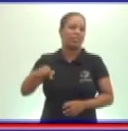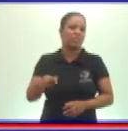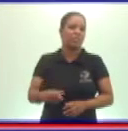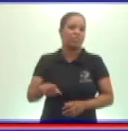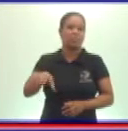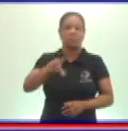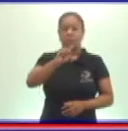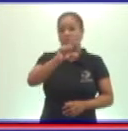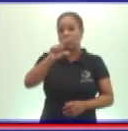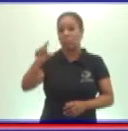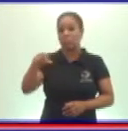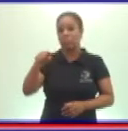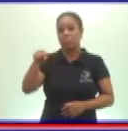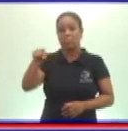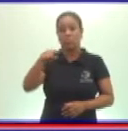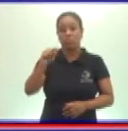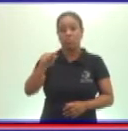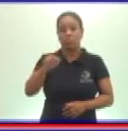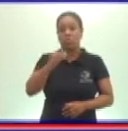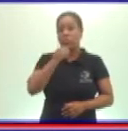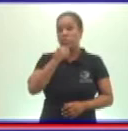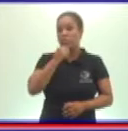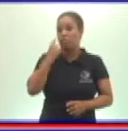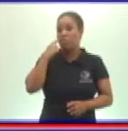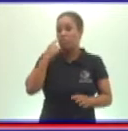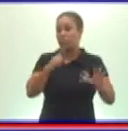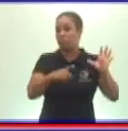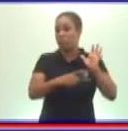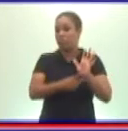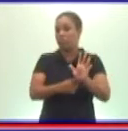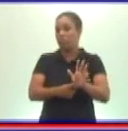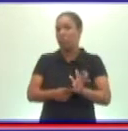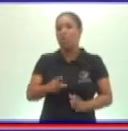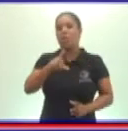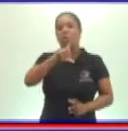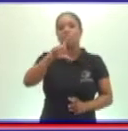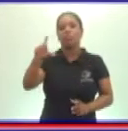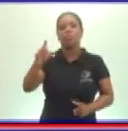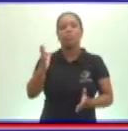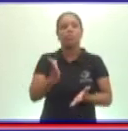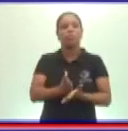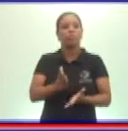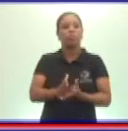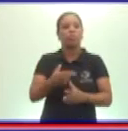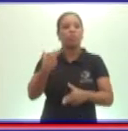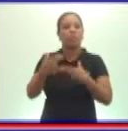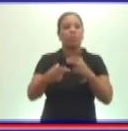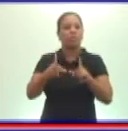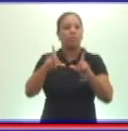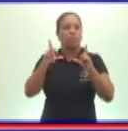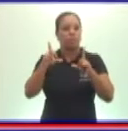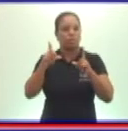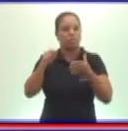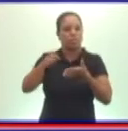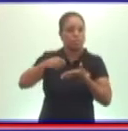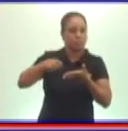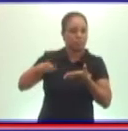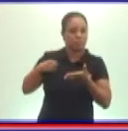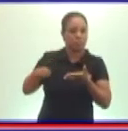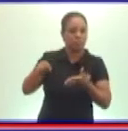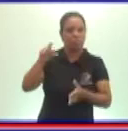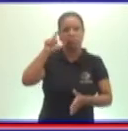usted se representa, la definición que los estudiantes van a elaborar en una ficha de definiciones es